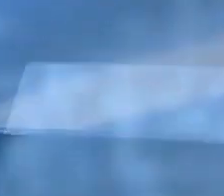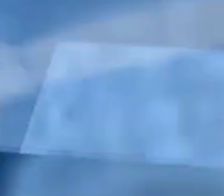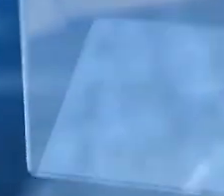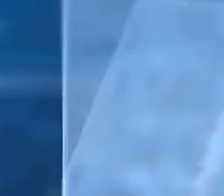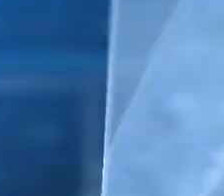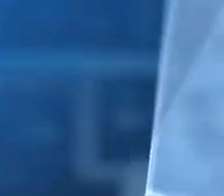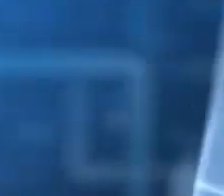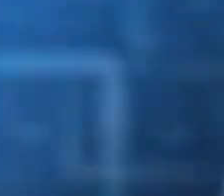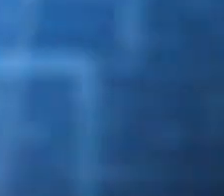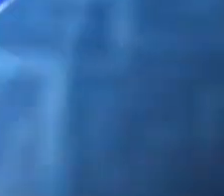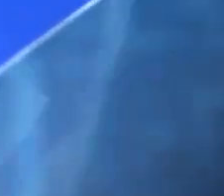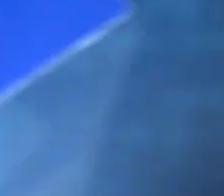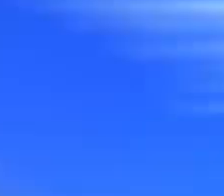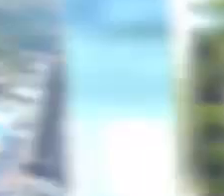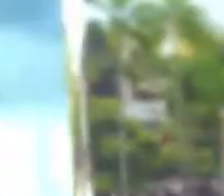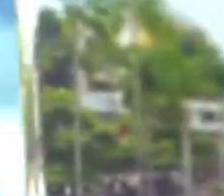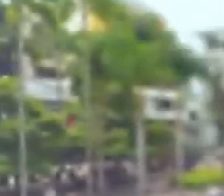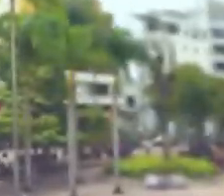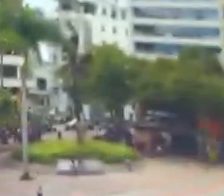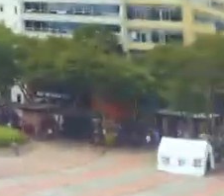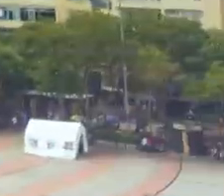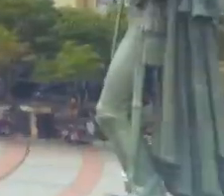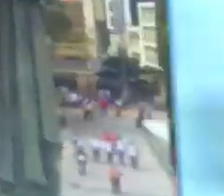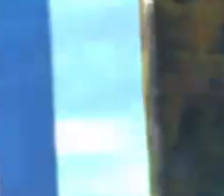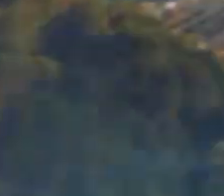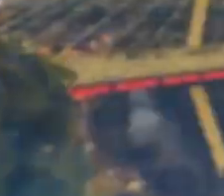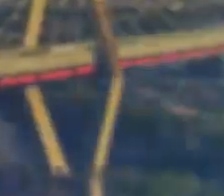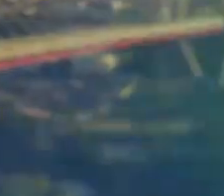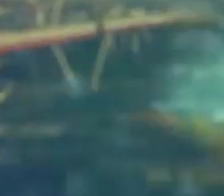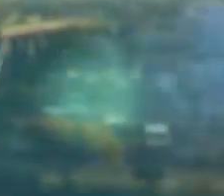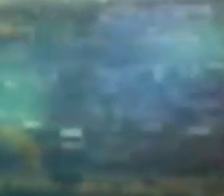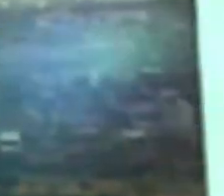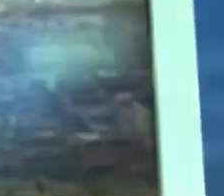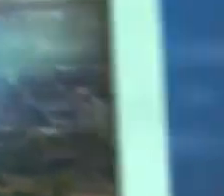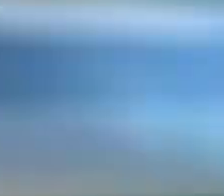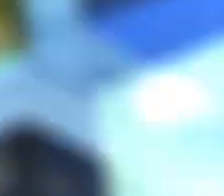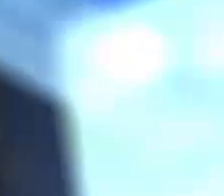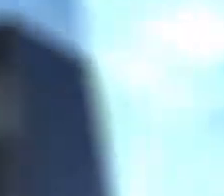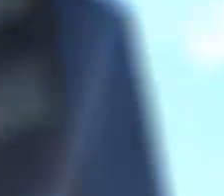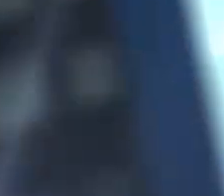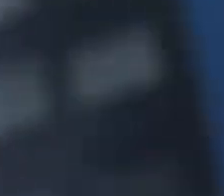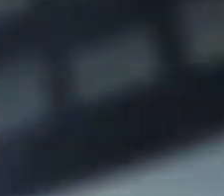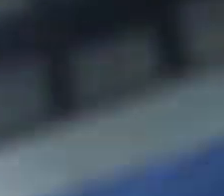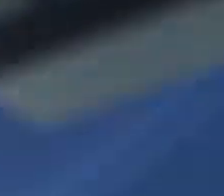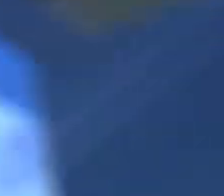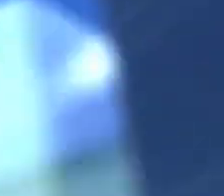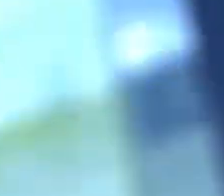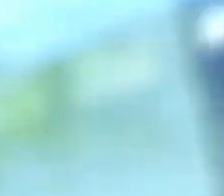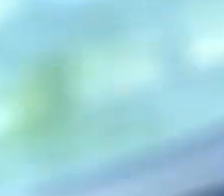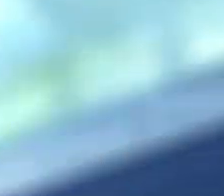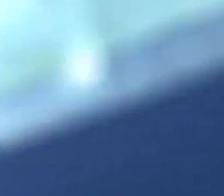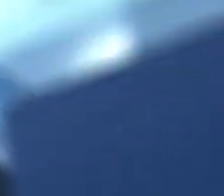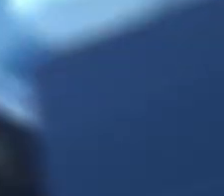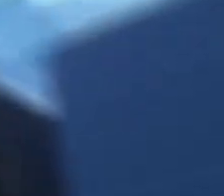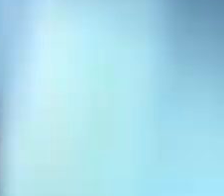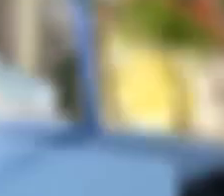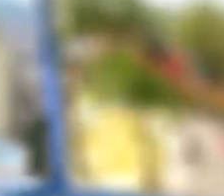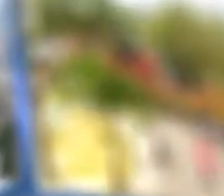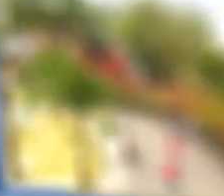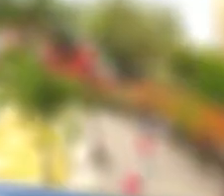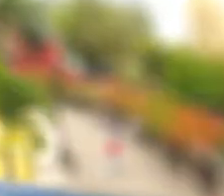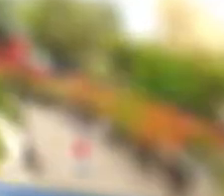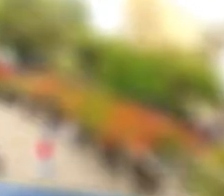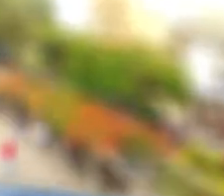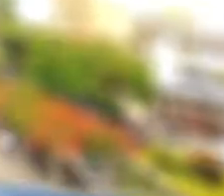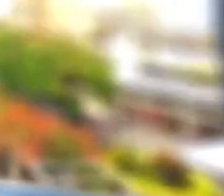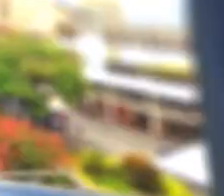A esta hora, Caldas, Quindío y Risaralda se integran en la señal informativa más importante de la región. Comienza